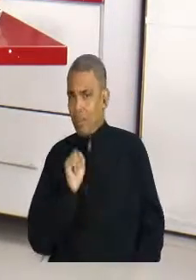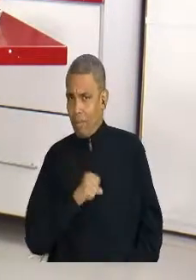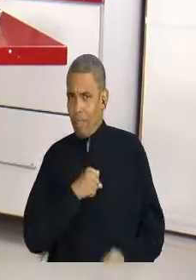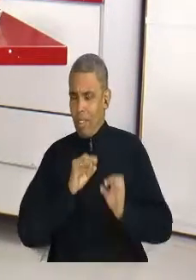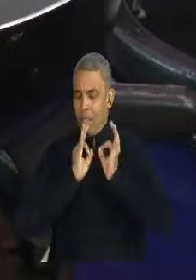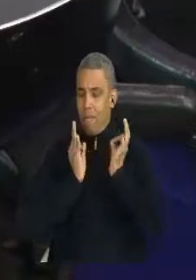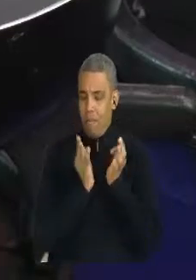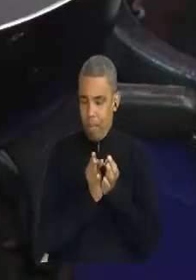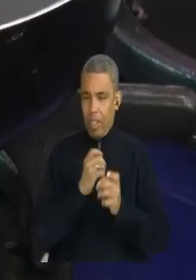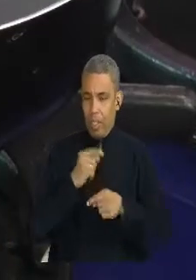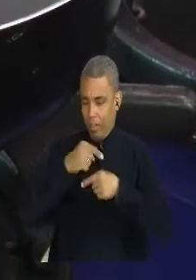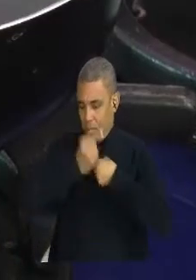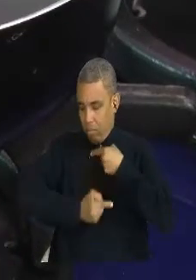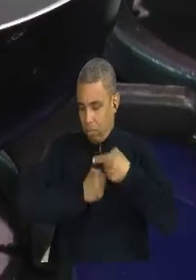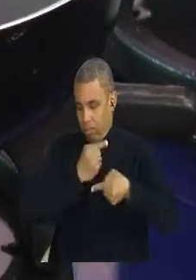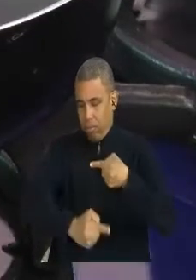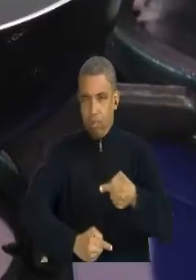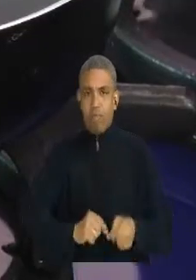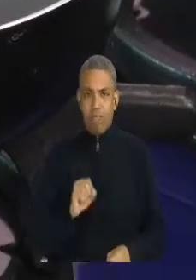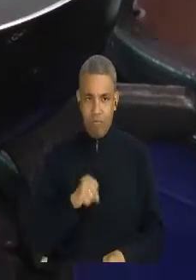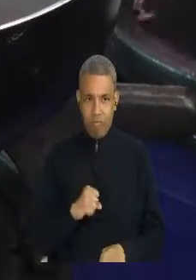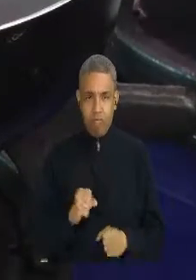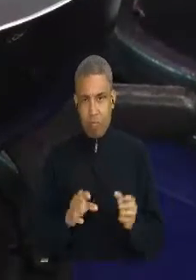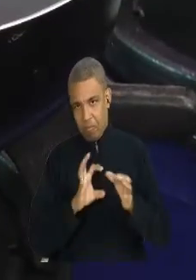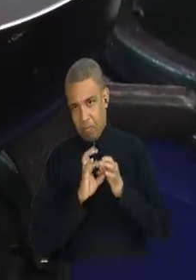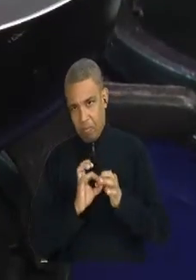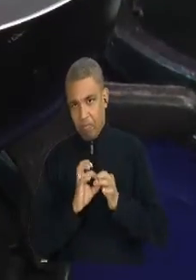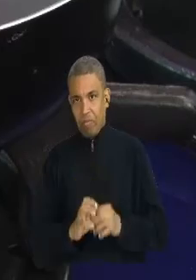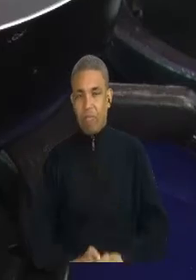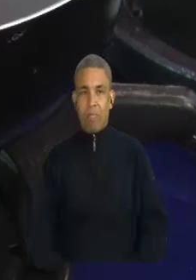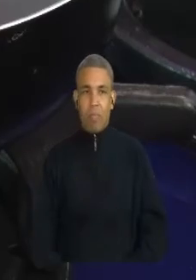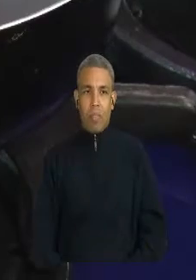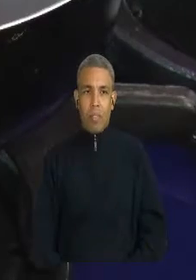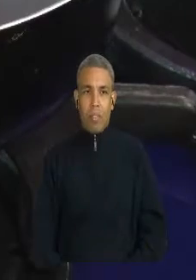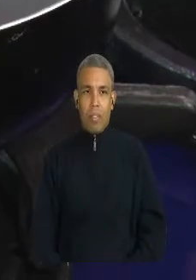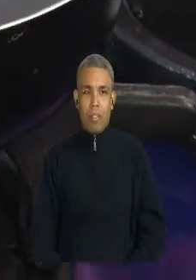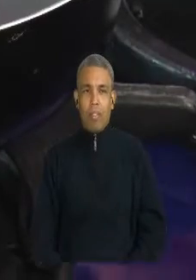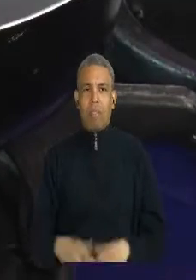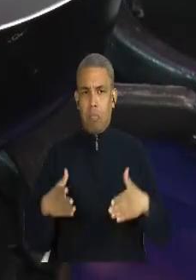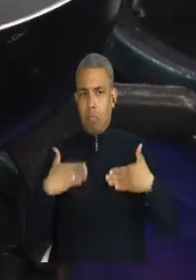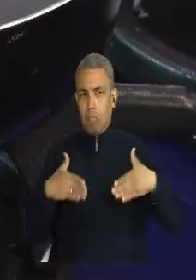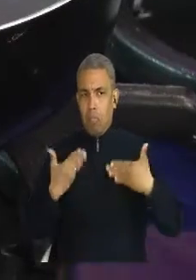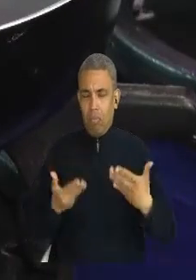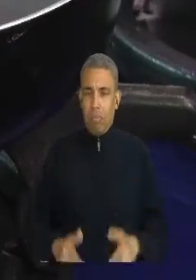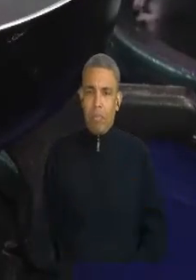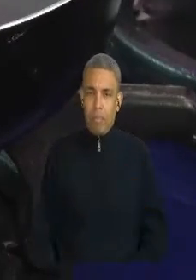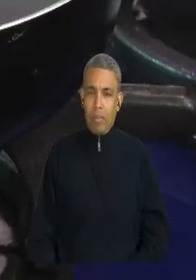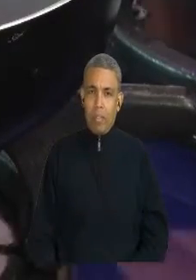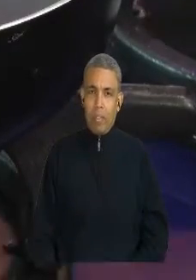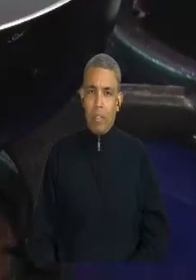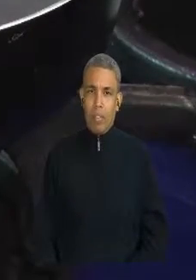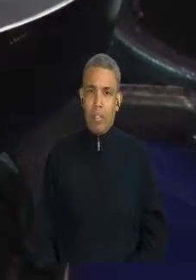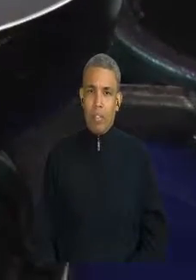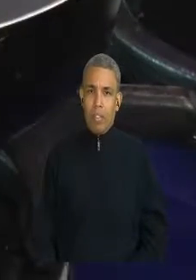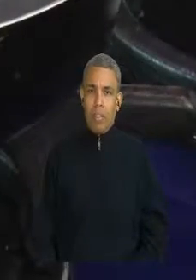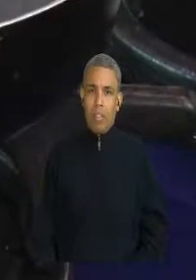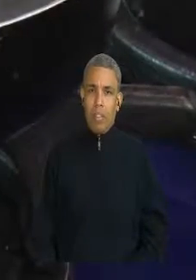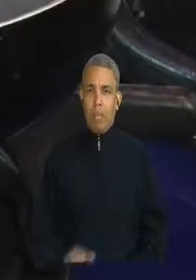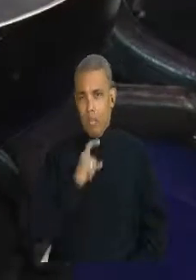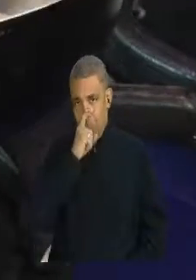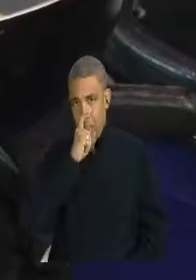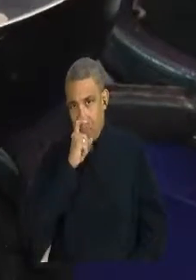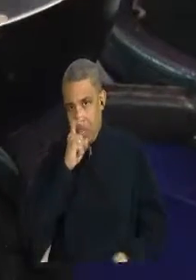manejando en familia, mutuo, sí. Entonces, me agrada. Rochi, por favor, me estás mezclando la tocineta. Vale.